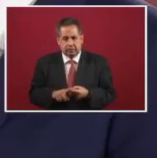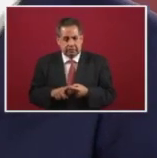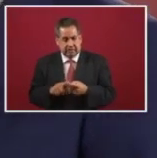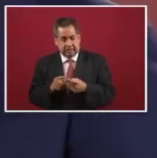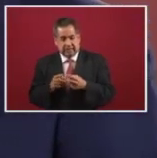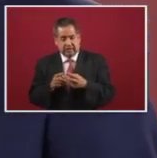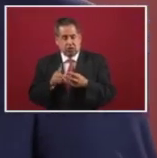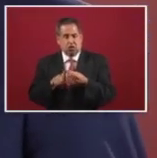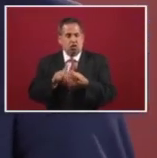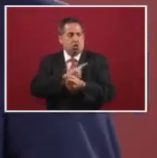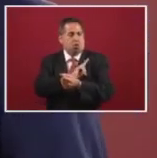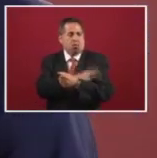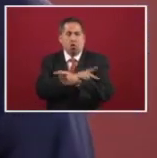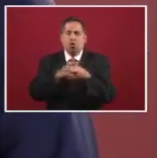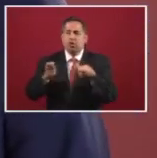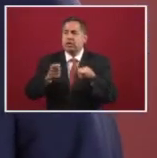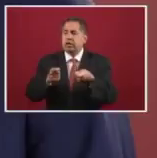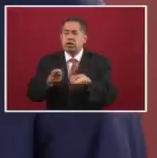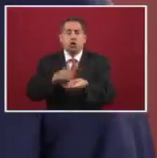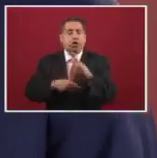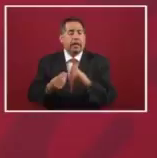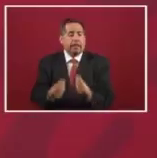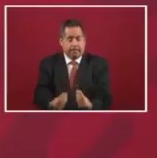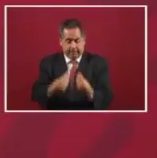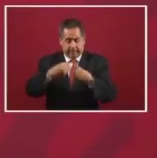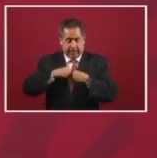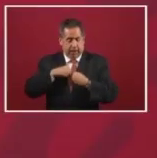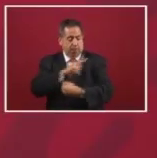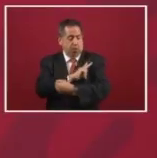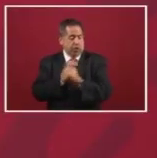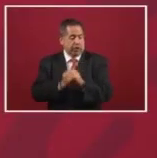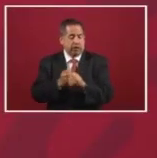dimana del pueblo.